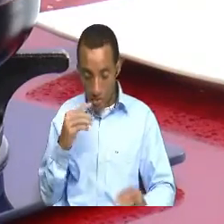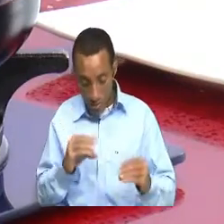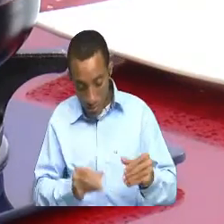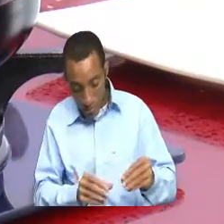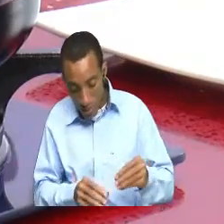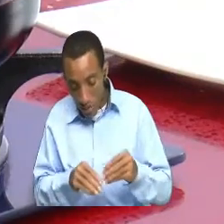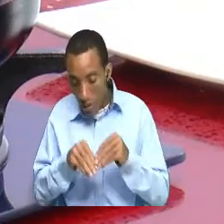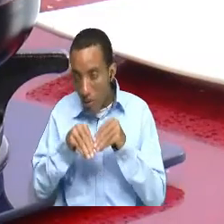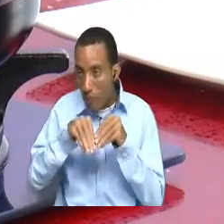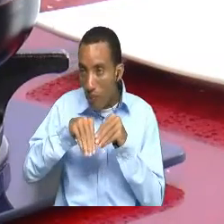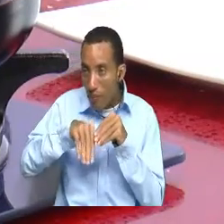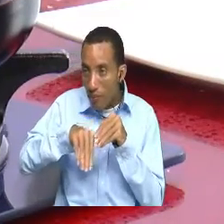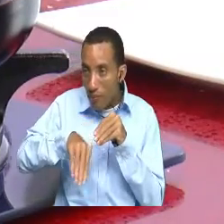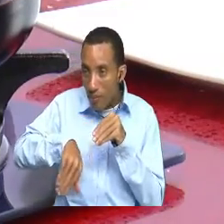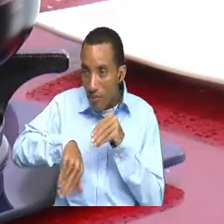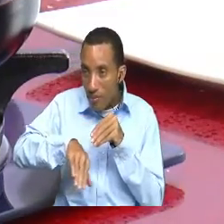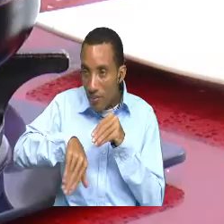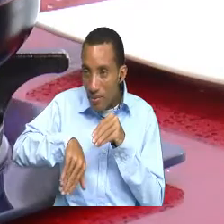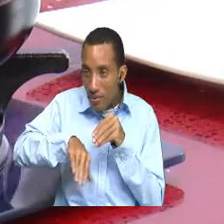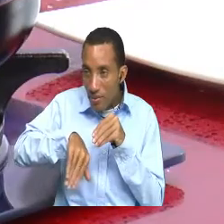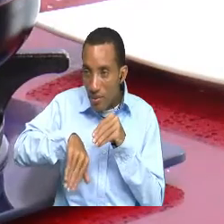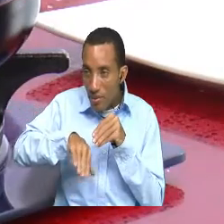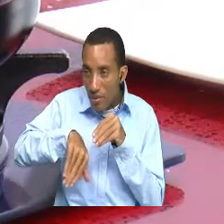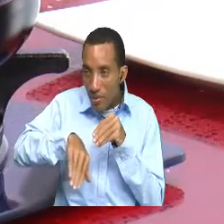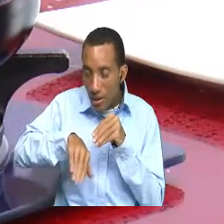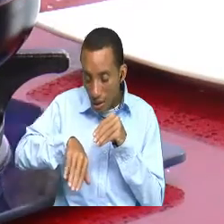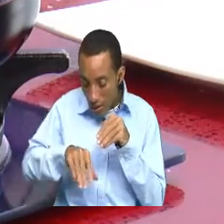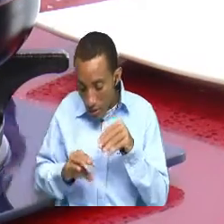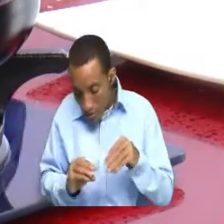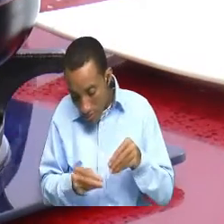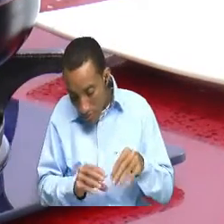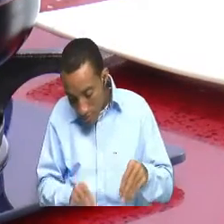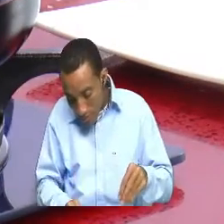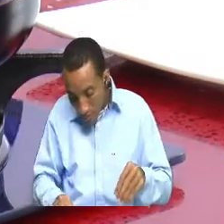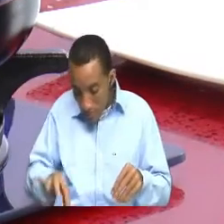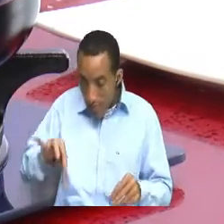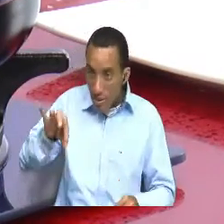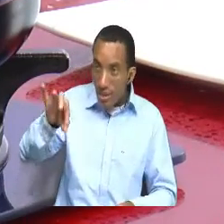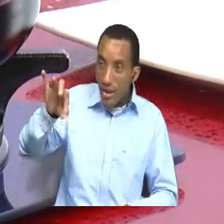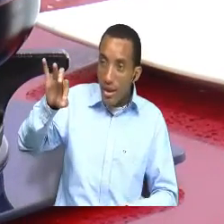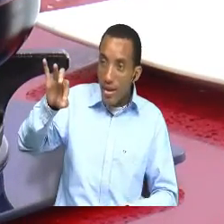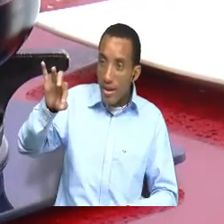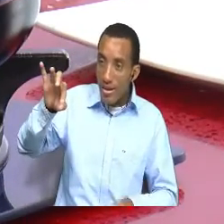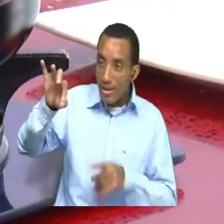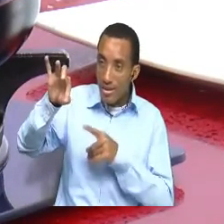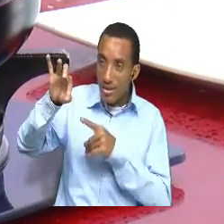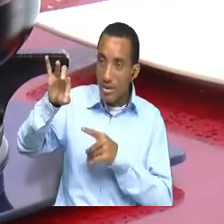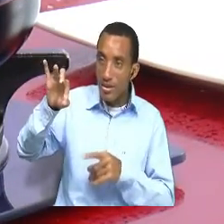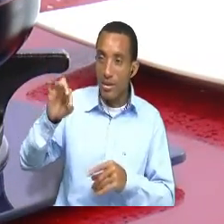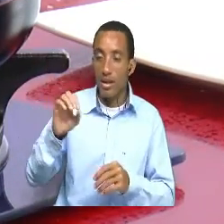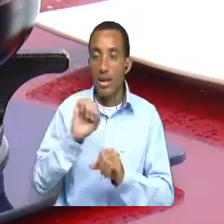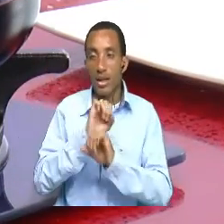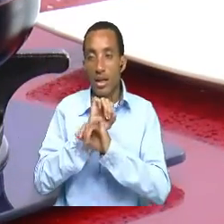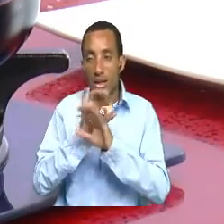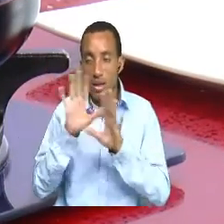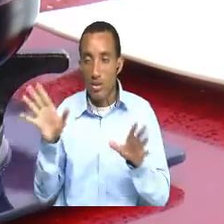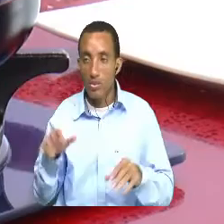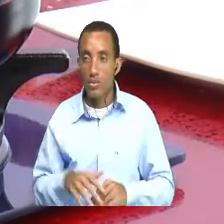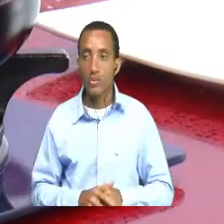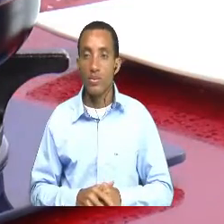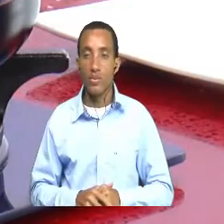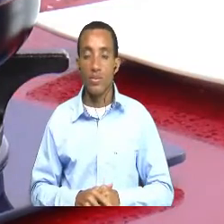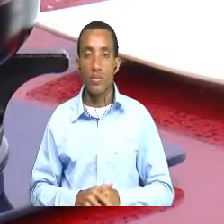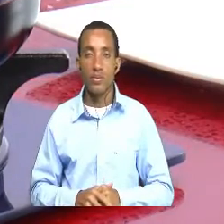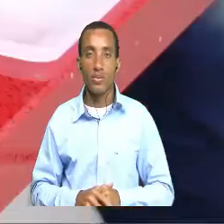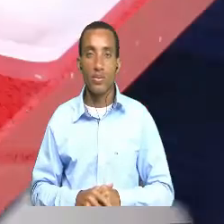es destapada para cuando lleguemos a hacer freír se vea clarito voy